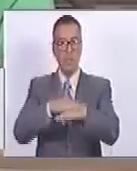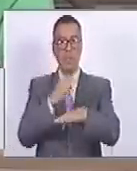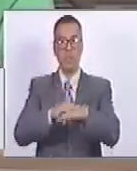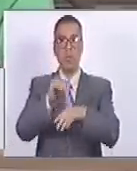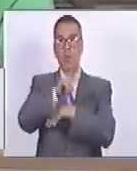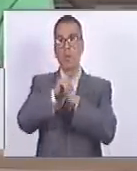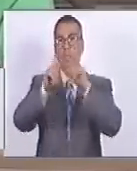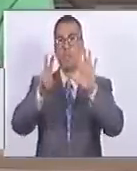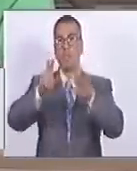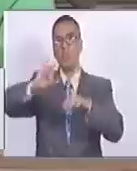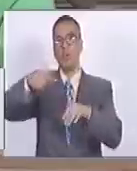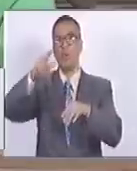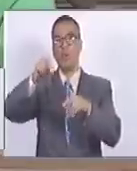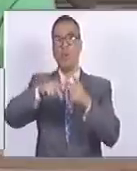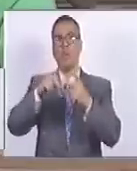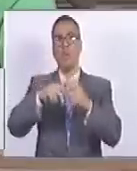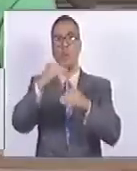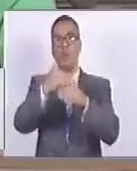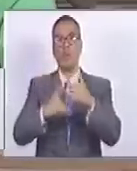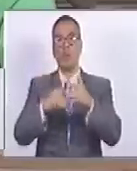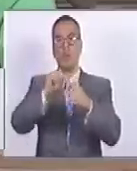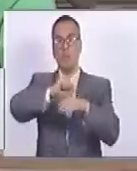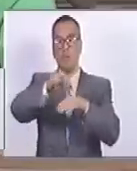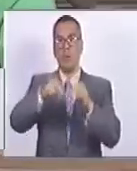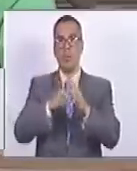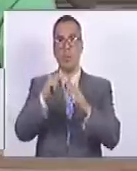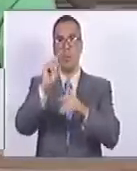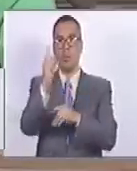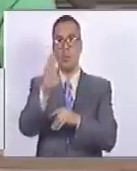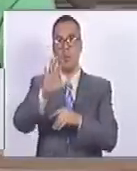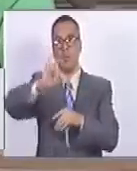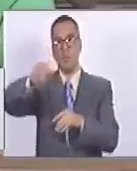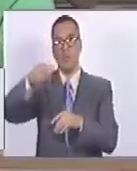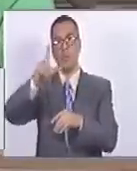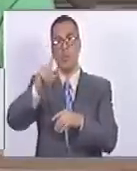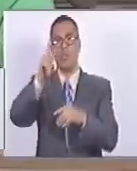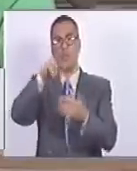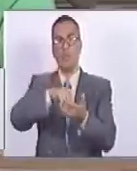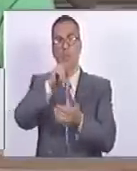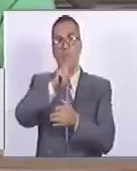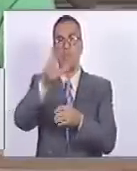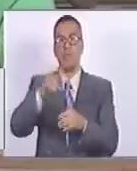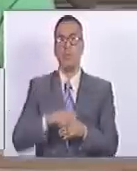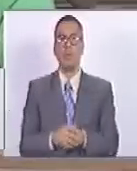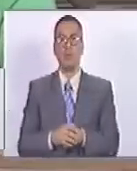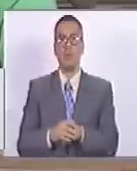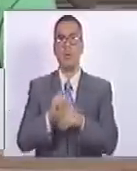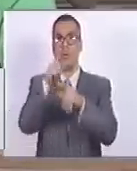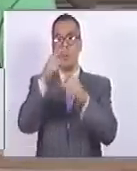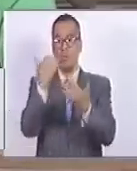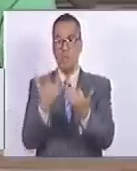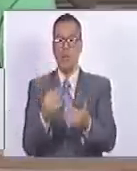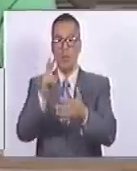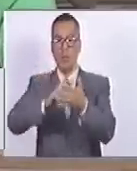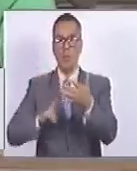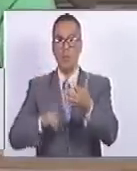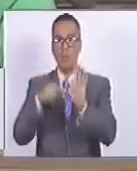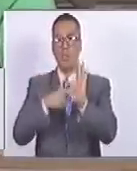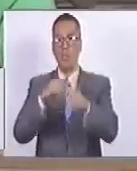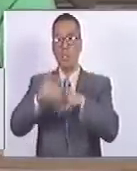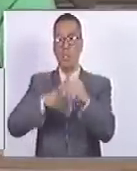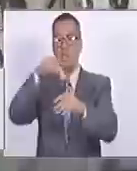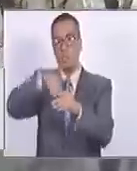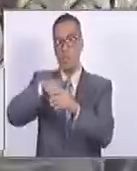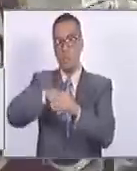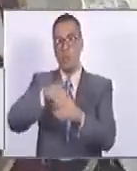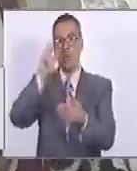jueves 29 de junio y sesión solemne del día 5 de julio de 2023. Una vez leídas y sometidas a